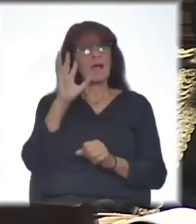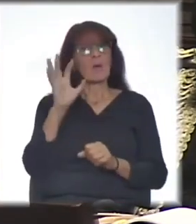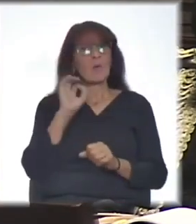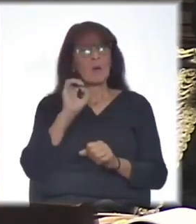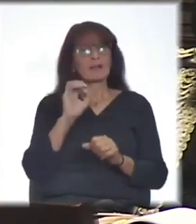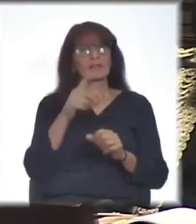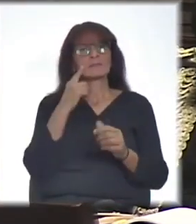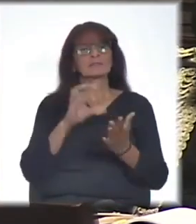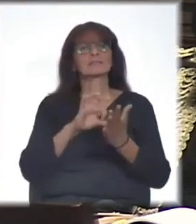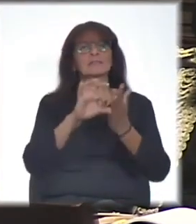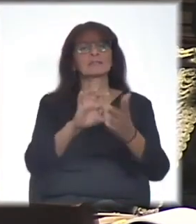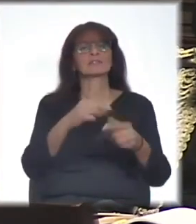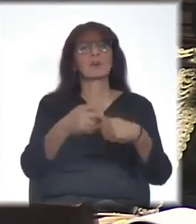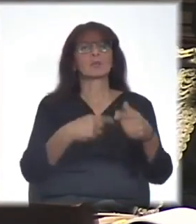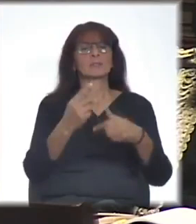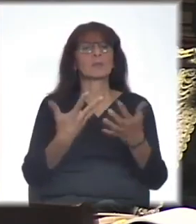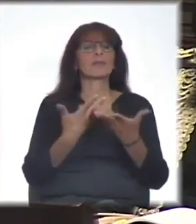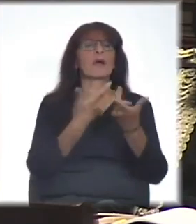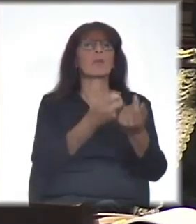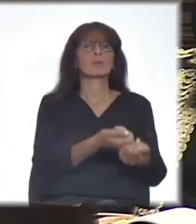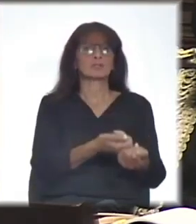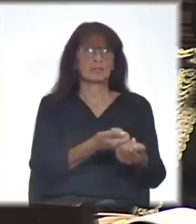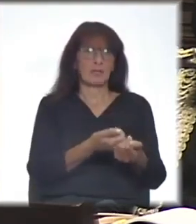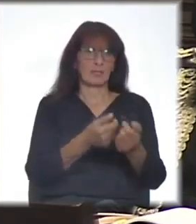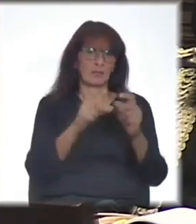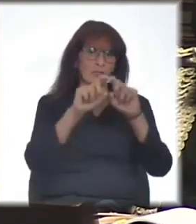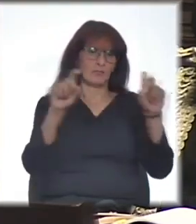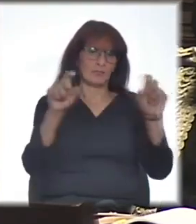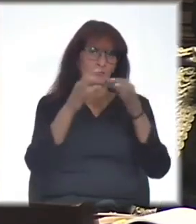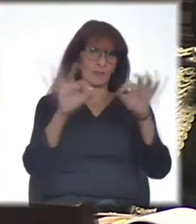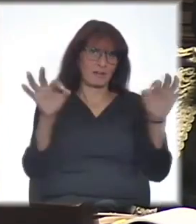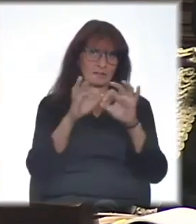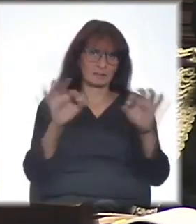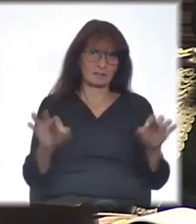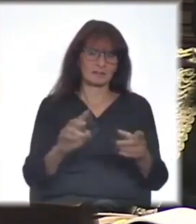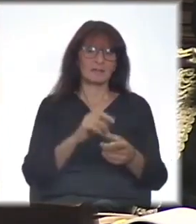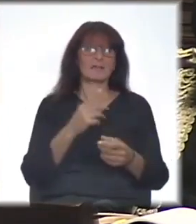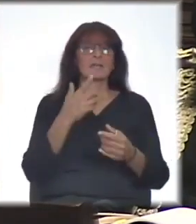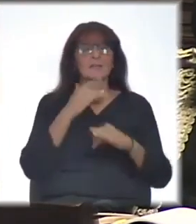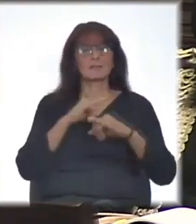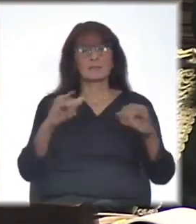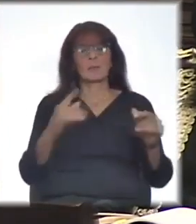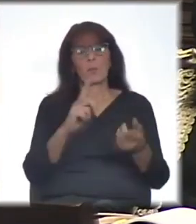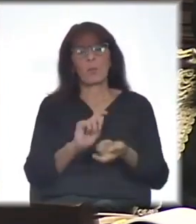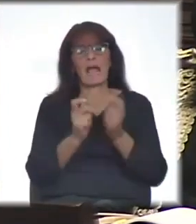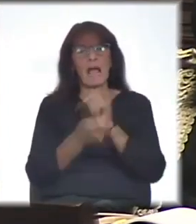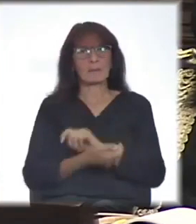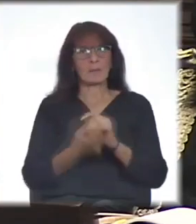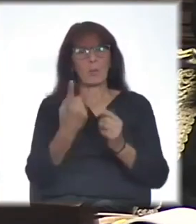los avisos continuos apoyando la reforma. Se percibía claramente un cambio, una